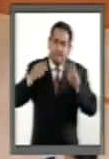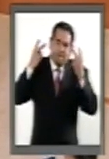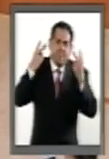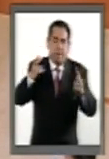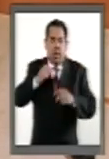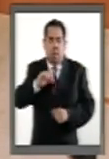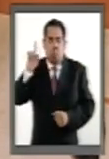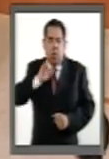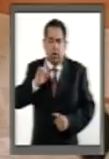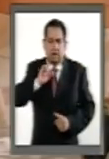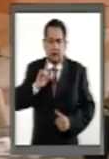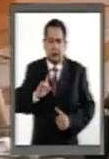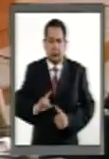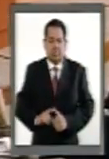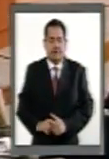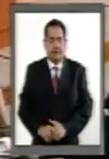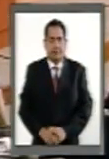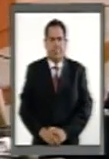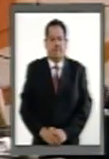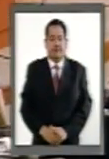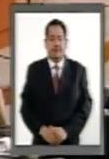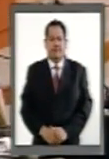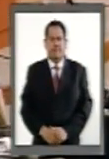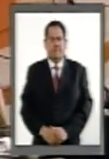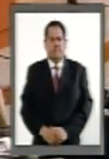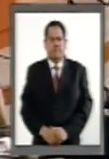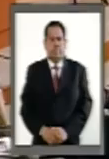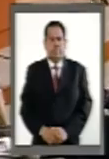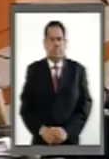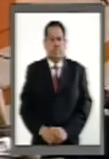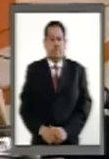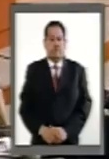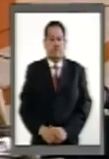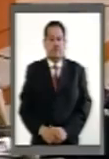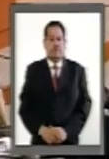mujeres!